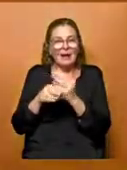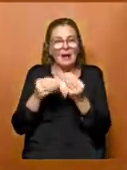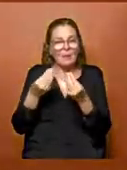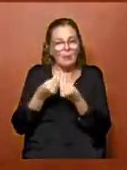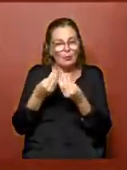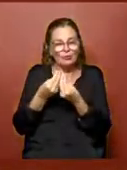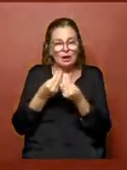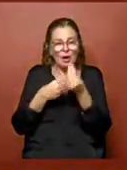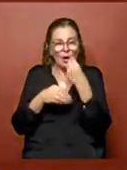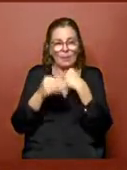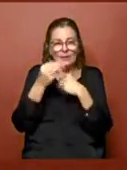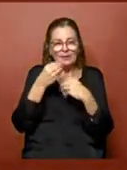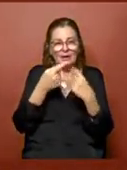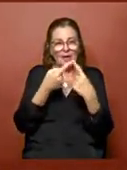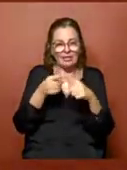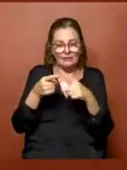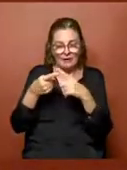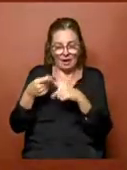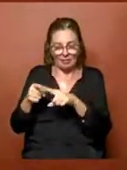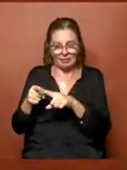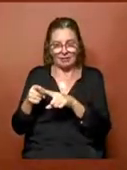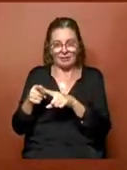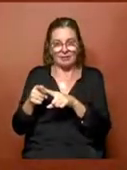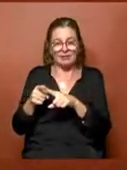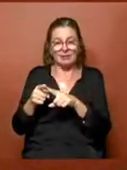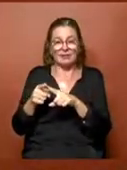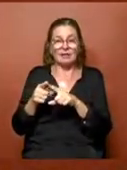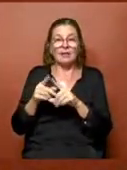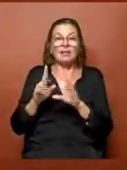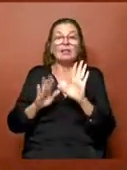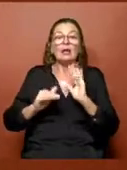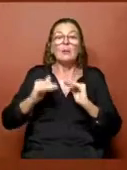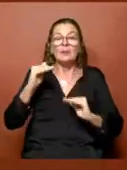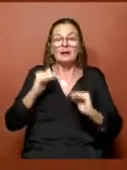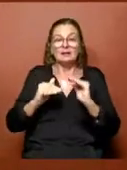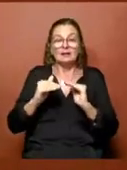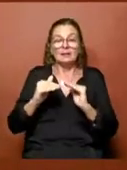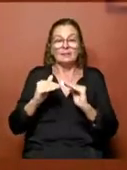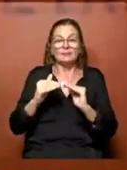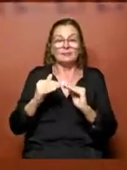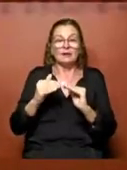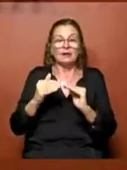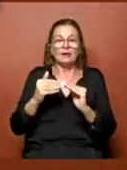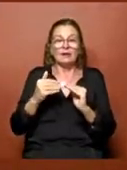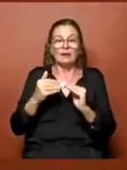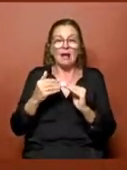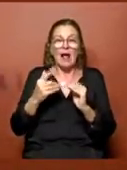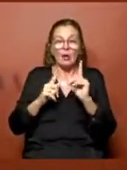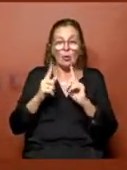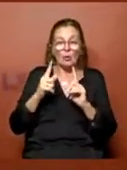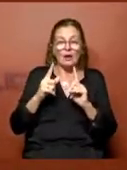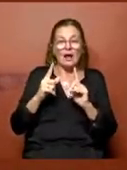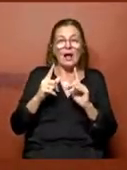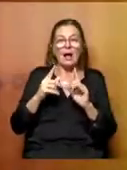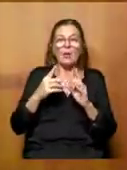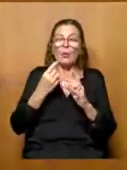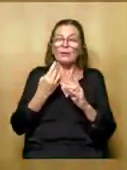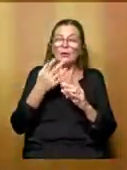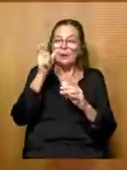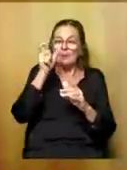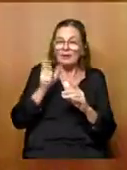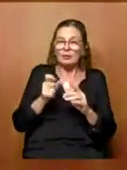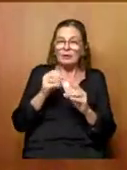hay distintos grados según la severidad. Hay inseguridad alimentaria leve, que es cuando la persona